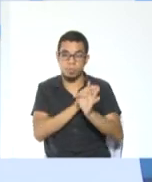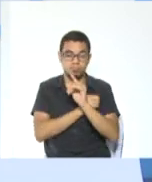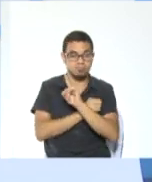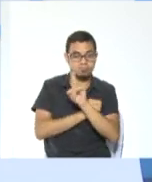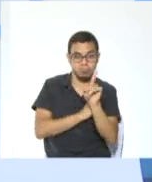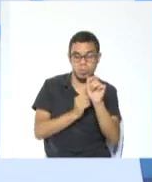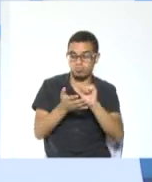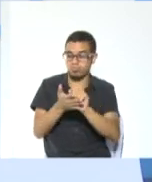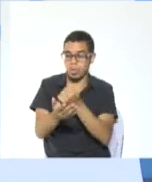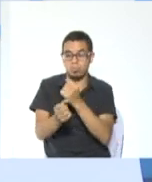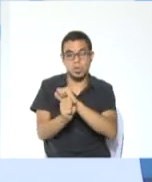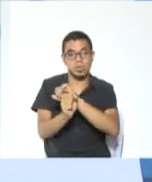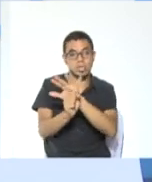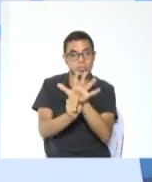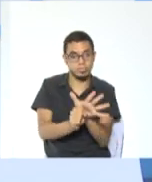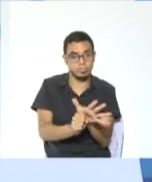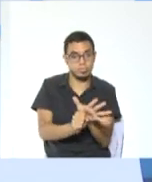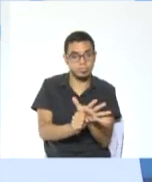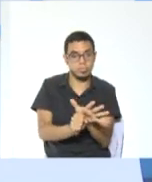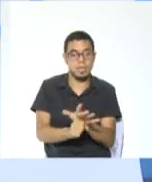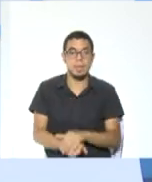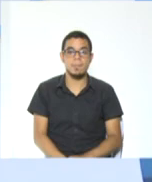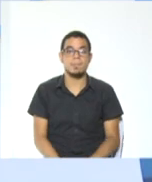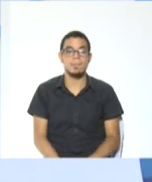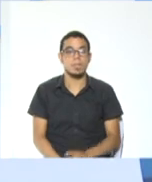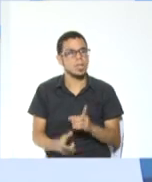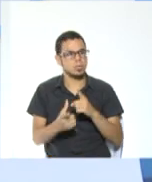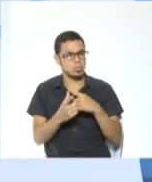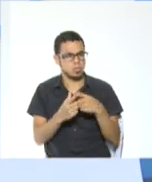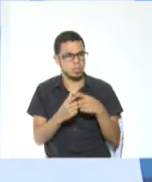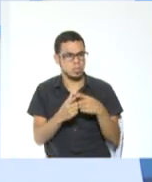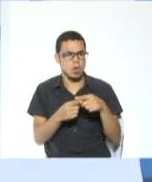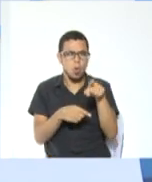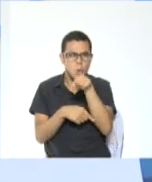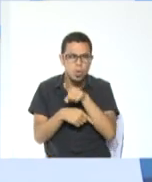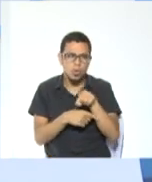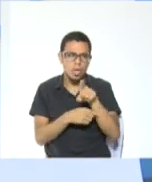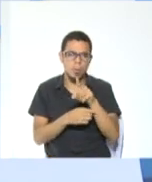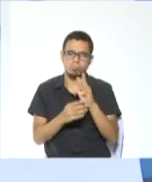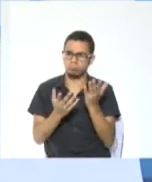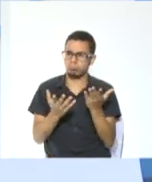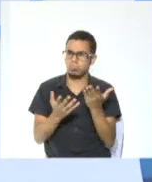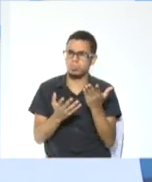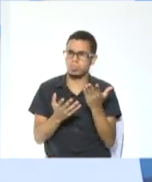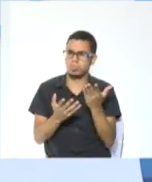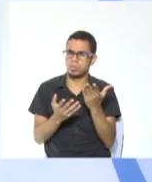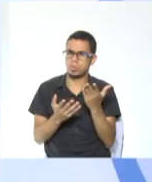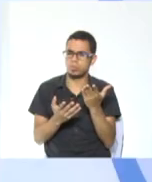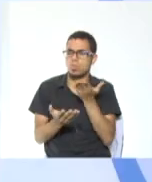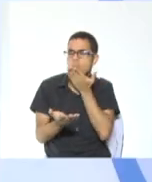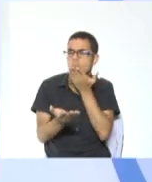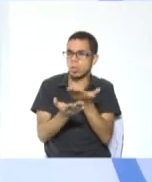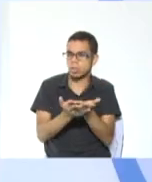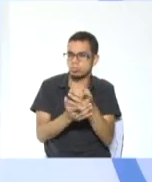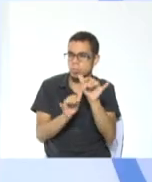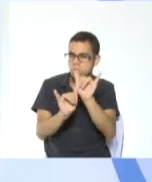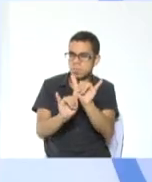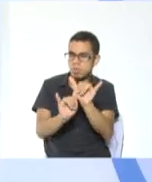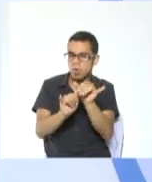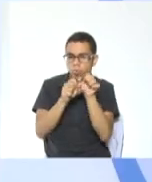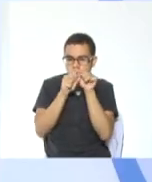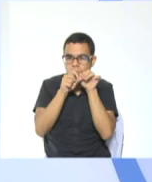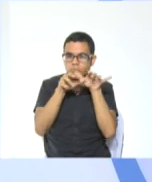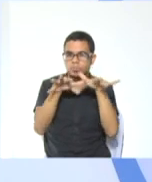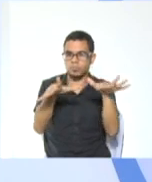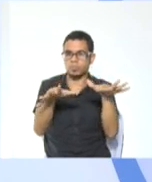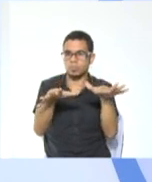la COVID-19. Pero, ¿qué les parece en casa si estas medidas las posteamos en nuestras redes sociales? Sí, amigos y